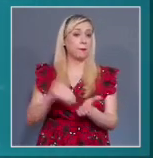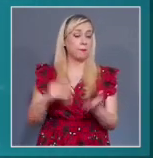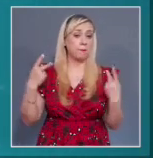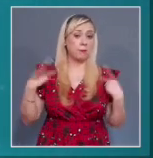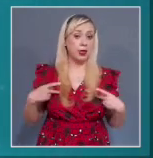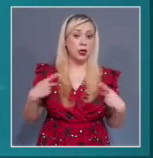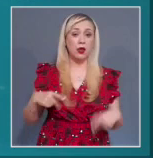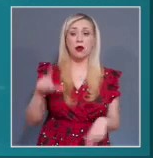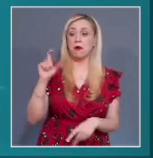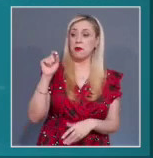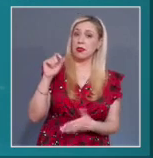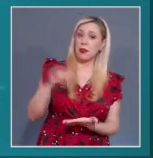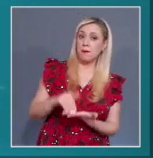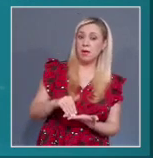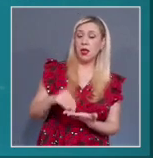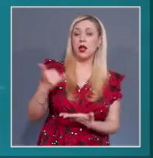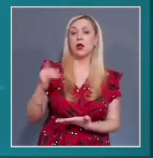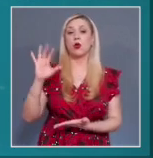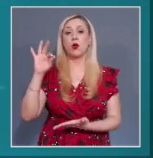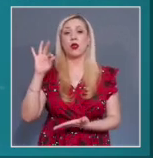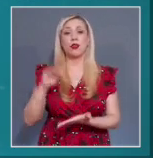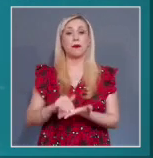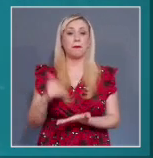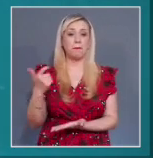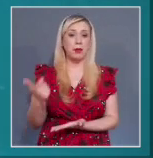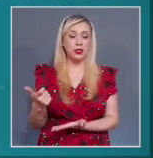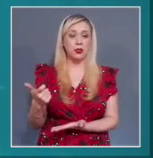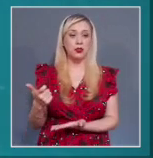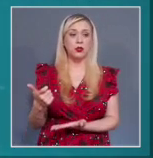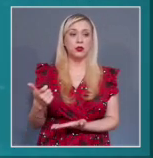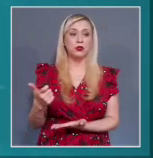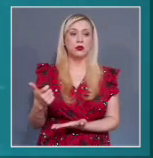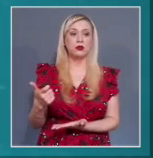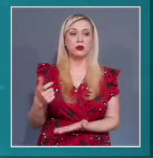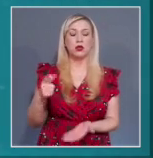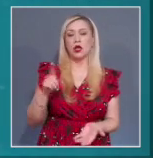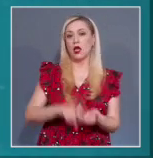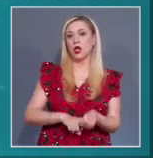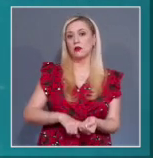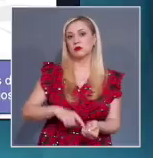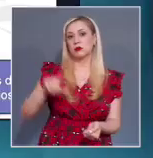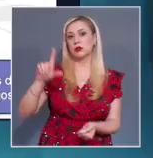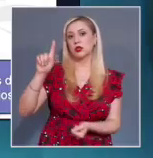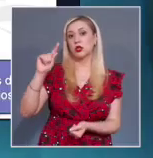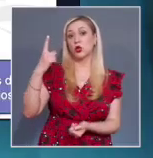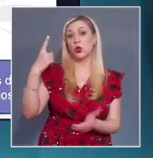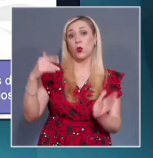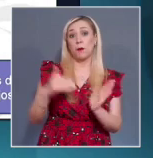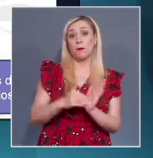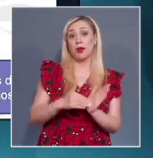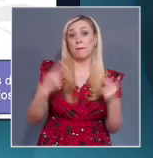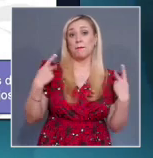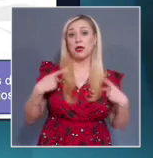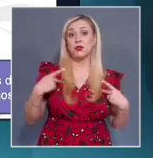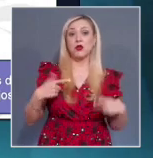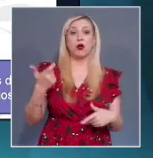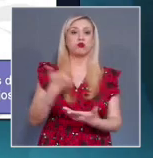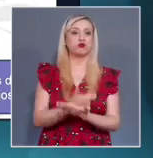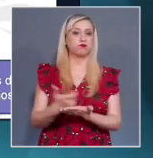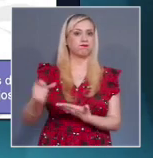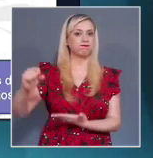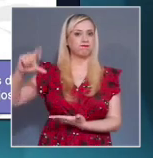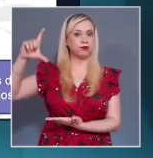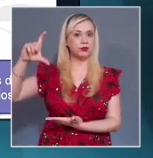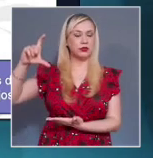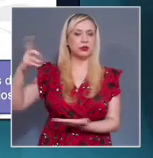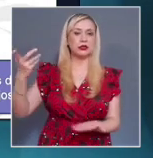20,000 y 40,000 pesos y a 71,000 con sueldos altos. Pues sí, serán que venden prestigio, pero la